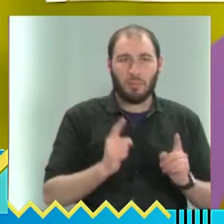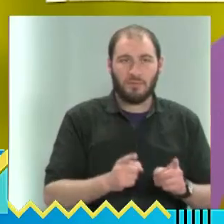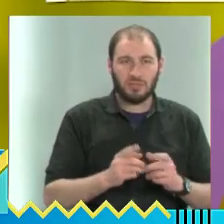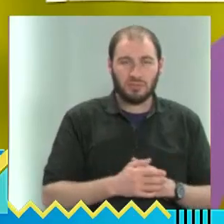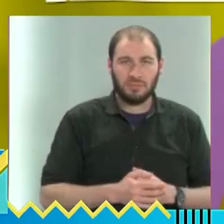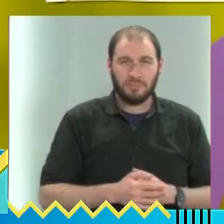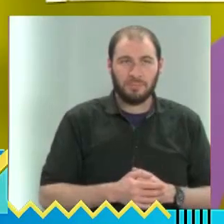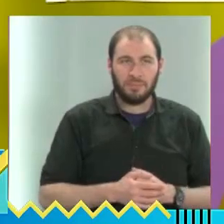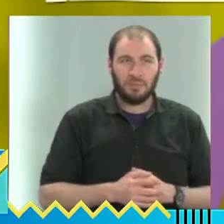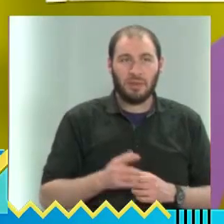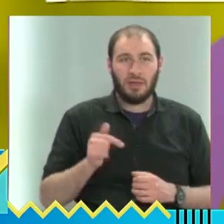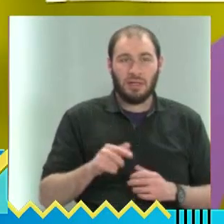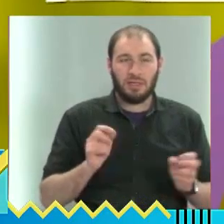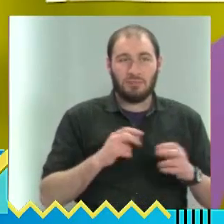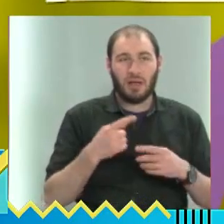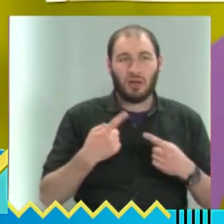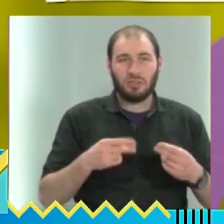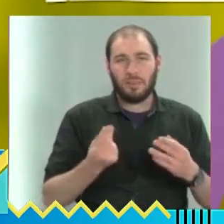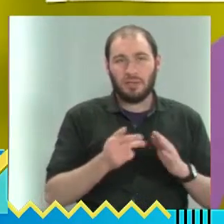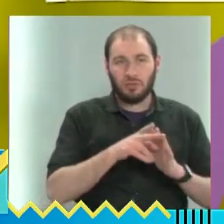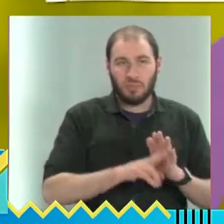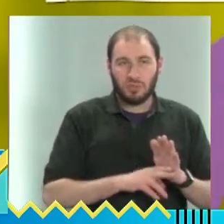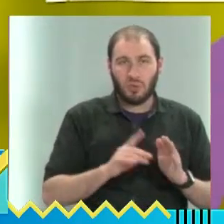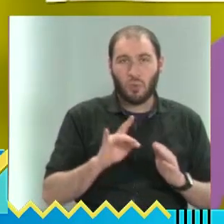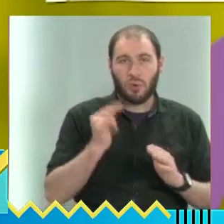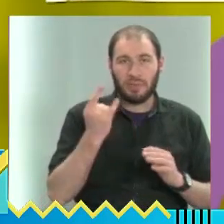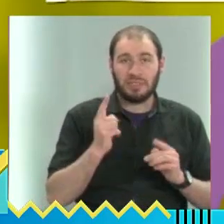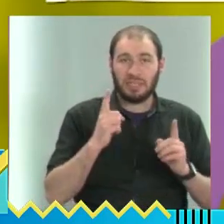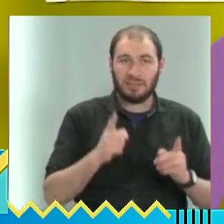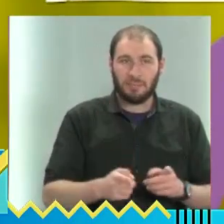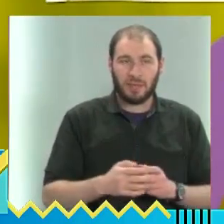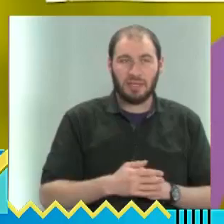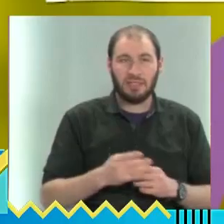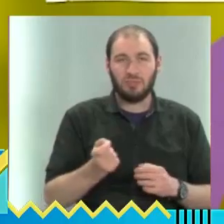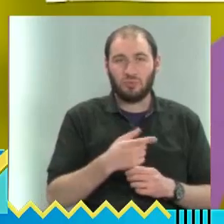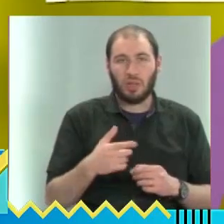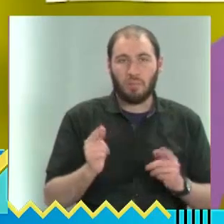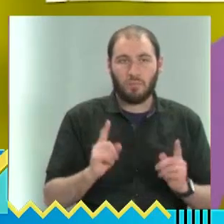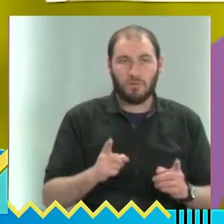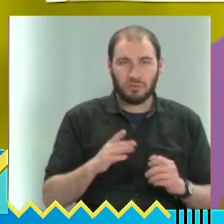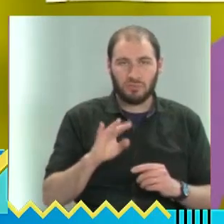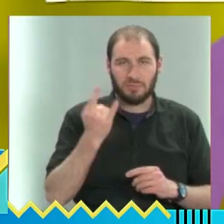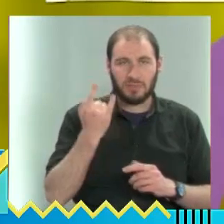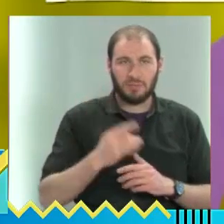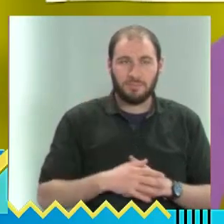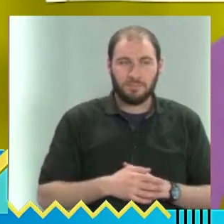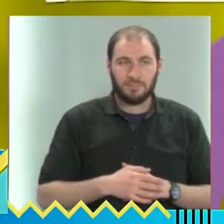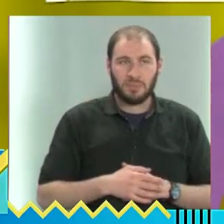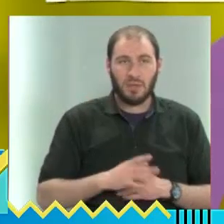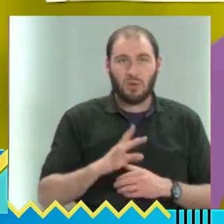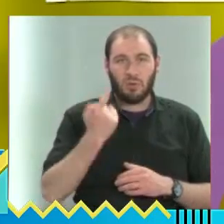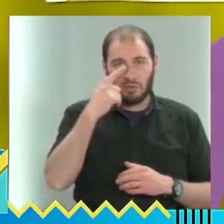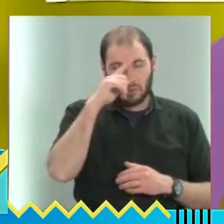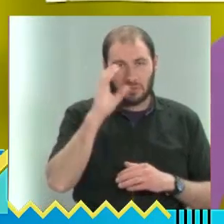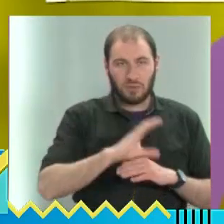que tiene que ver justamente con la situación presupuestaria de las universidades y por supuesto el salario de los docentes universitarios. La Universidad